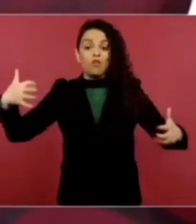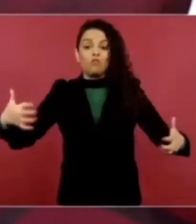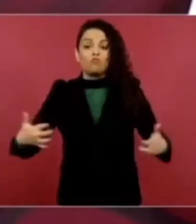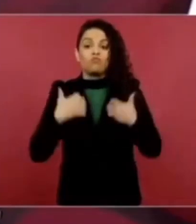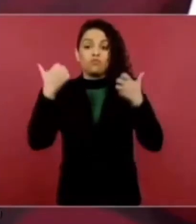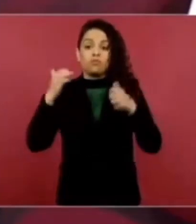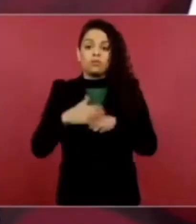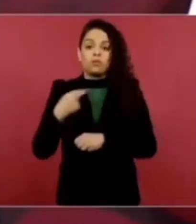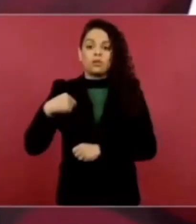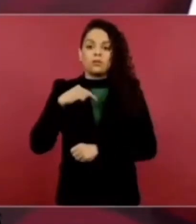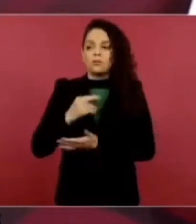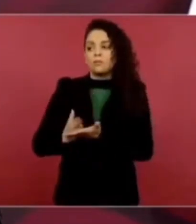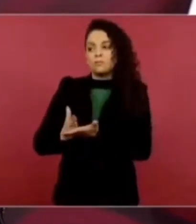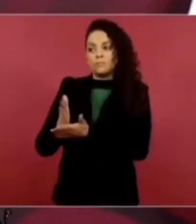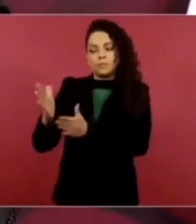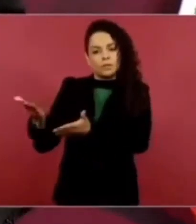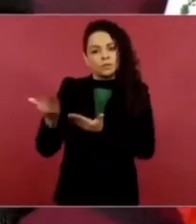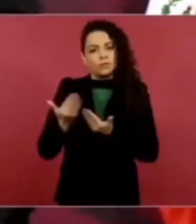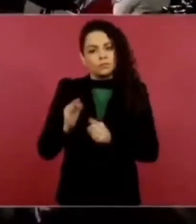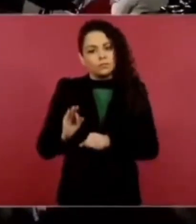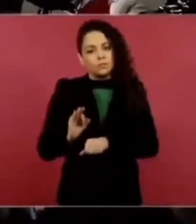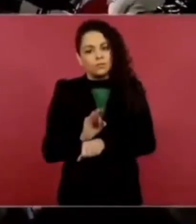Y quisieran tener